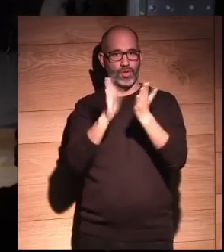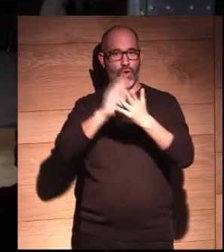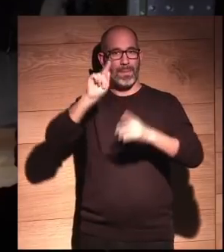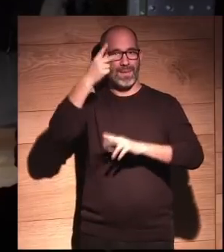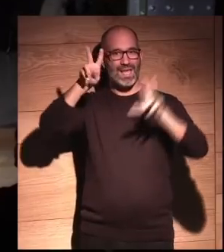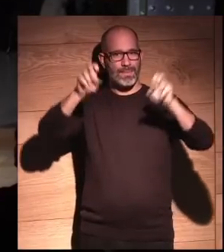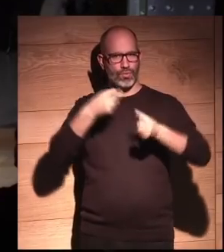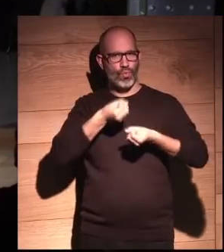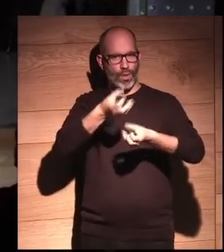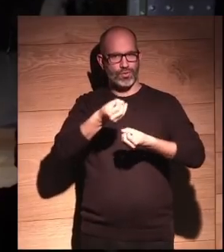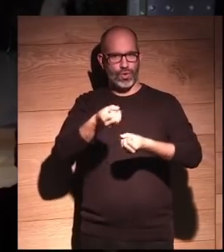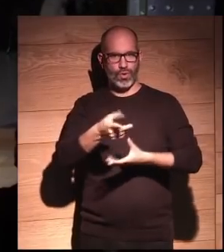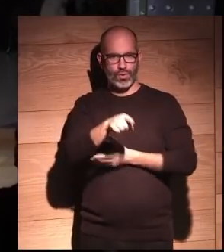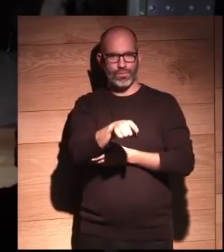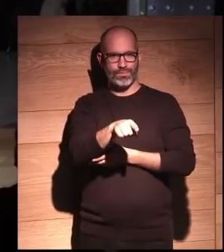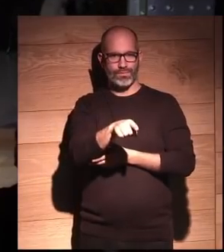libro.